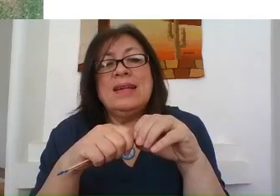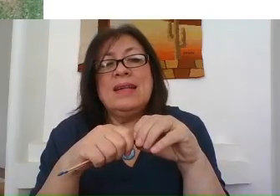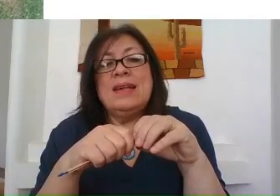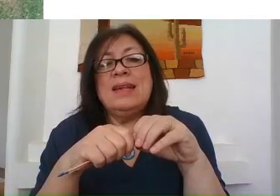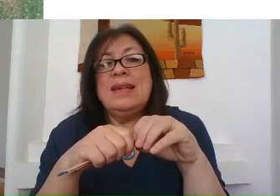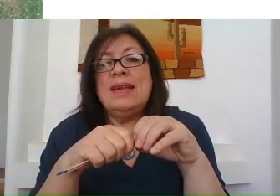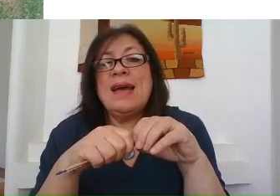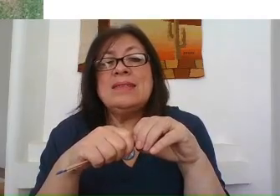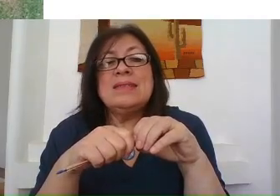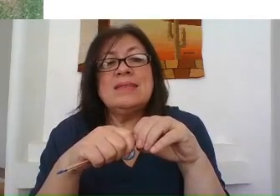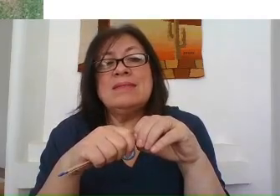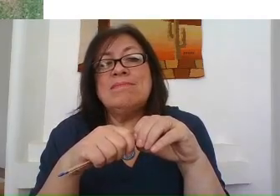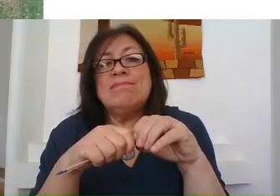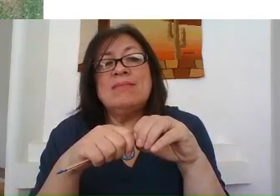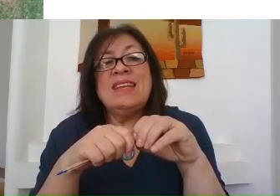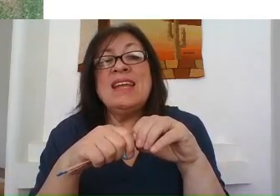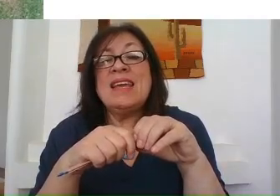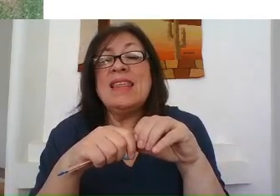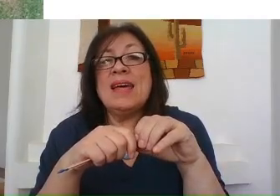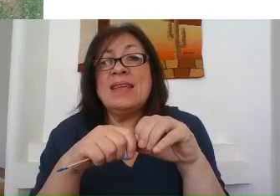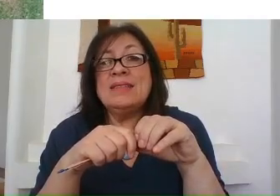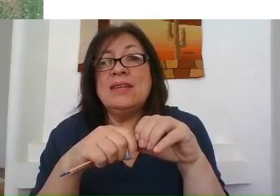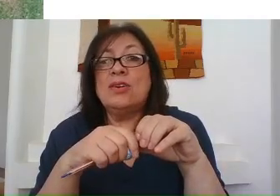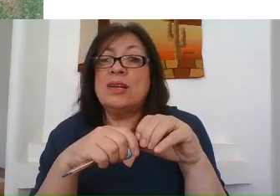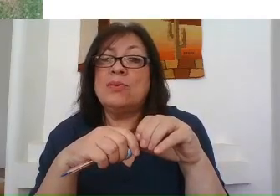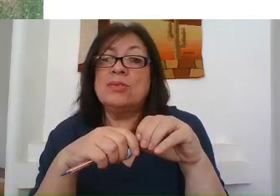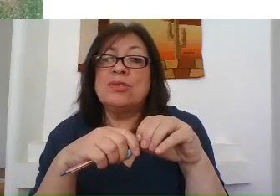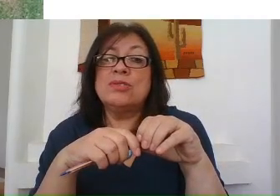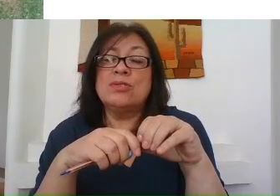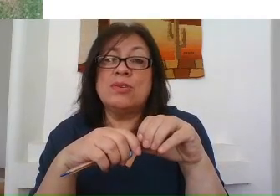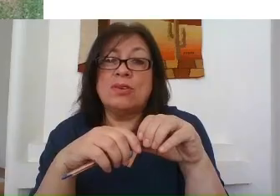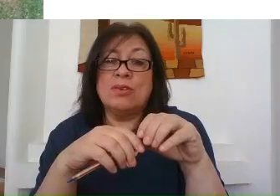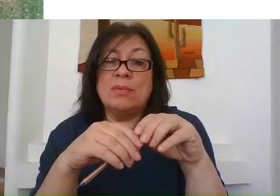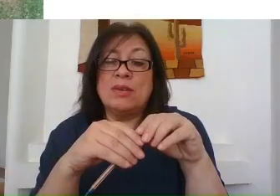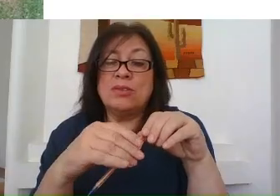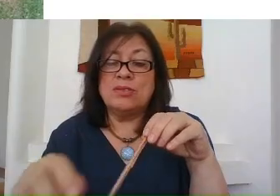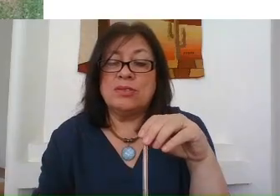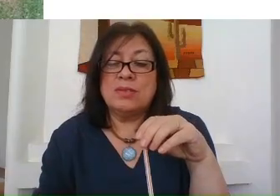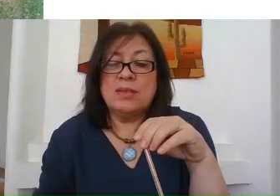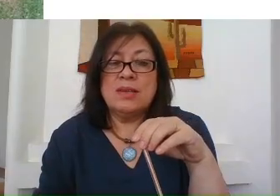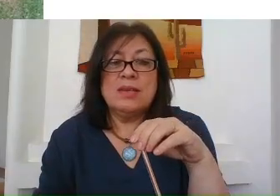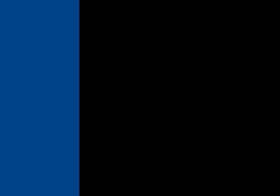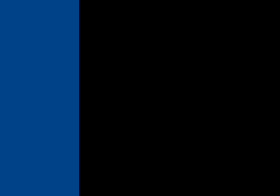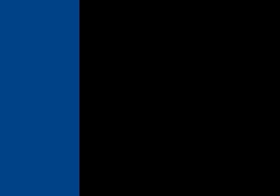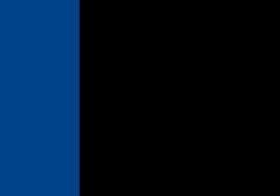las inequidades en los recursos socioeconómicos.